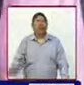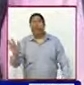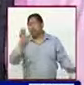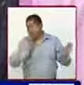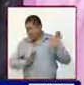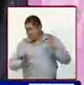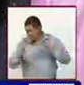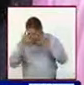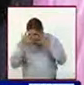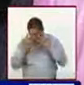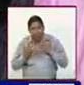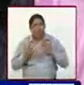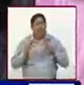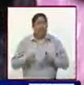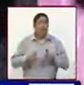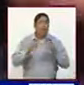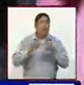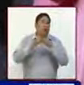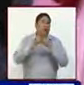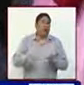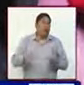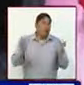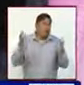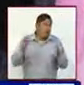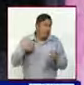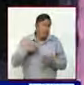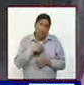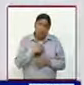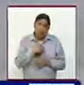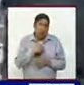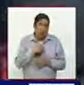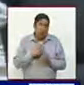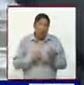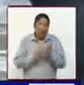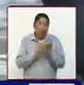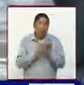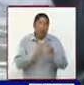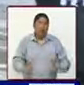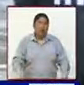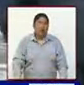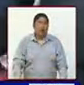Preocupados, tristes por las personas que están perdiendo, pero bueno, nos toca también dar la mano.